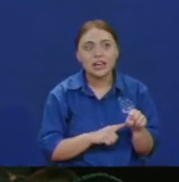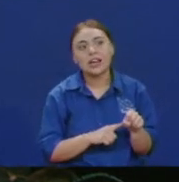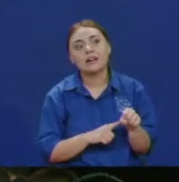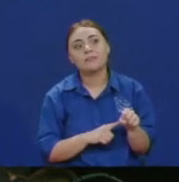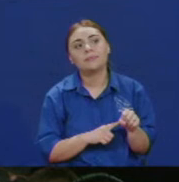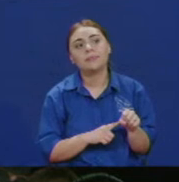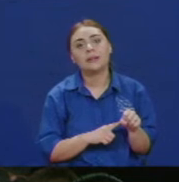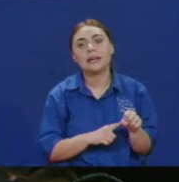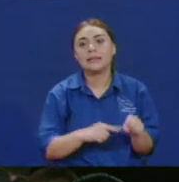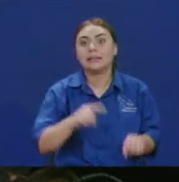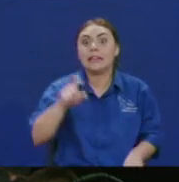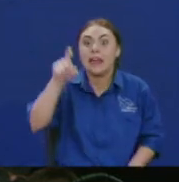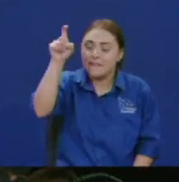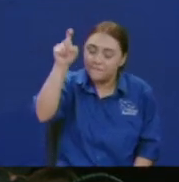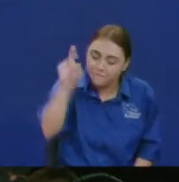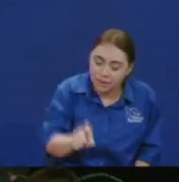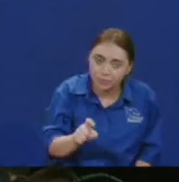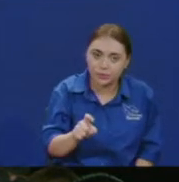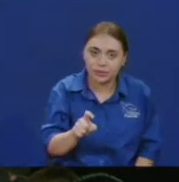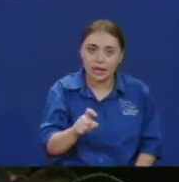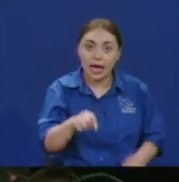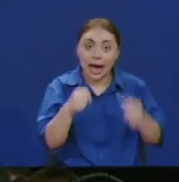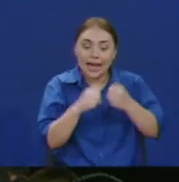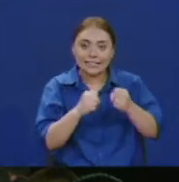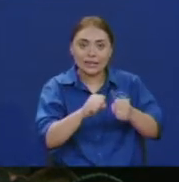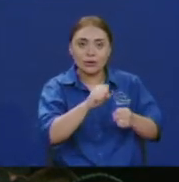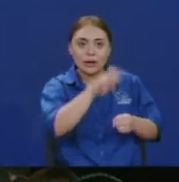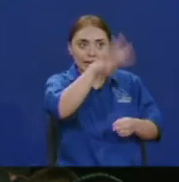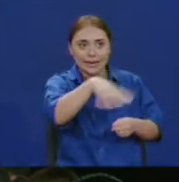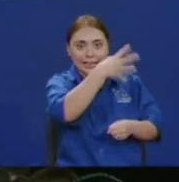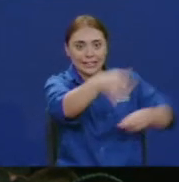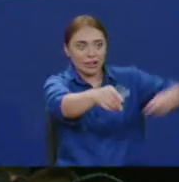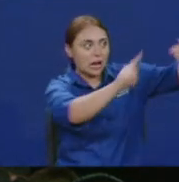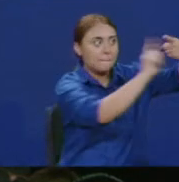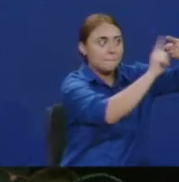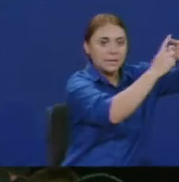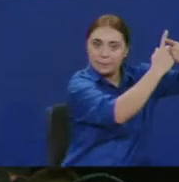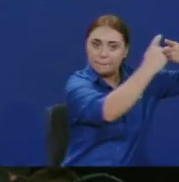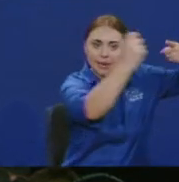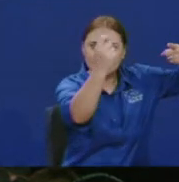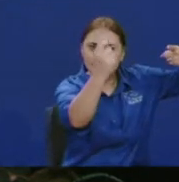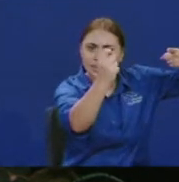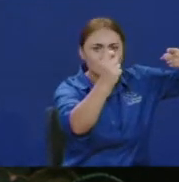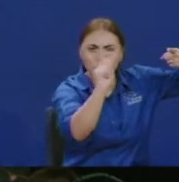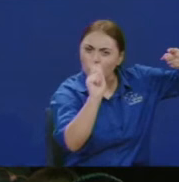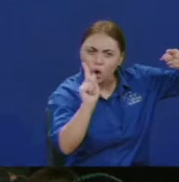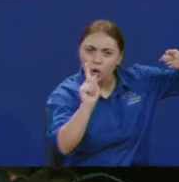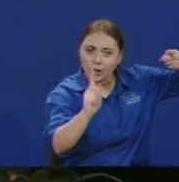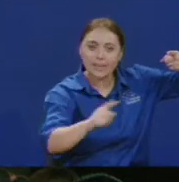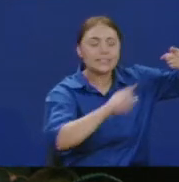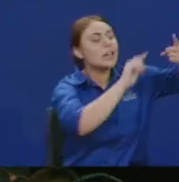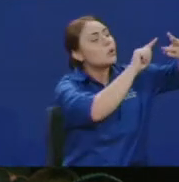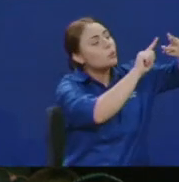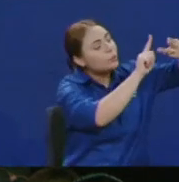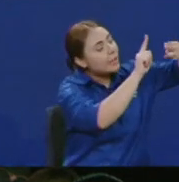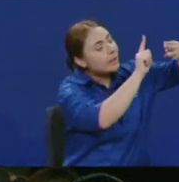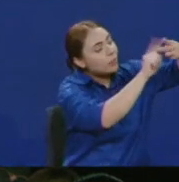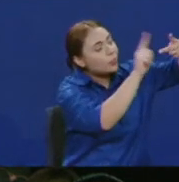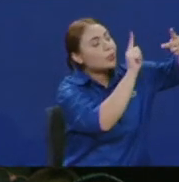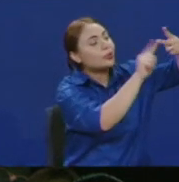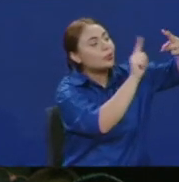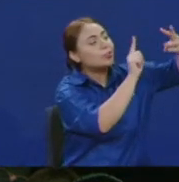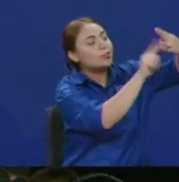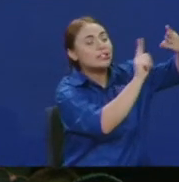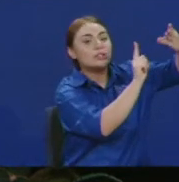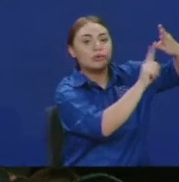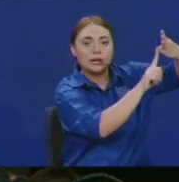primer fin de semana que tengamos que ministrar a Santa Cena. Nosotros podemos ministrar a Santa Cena todos los días, si así lo